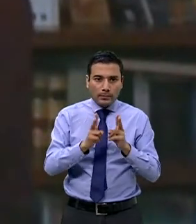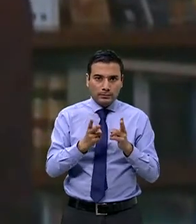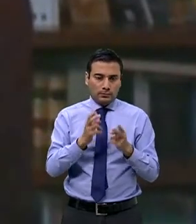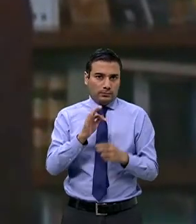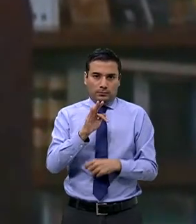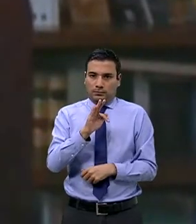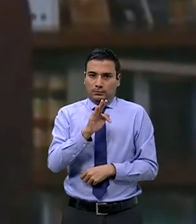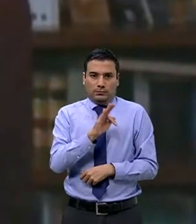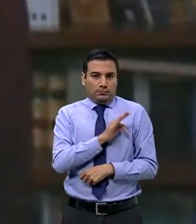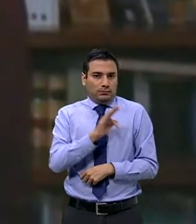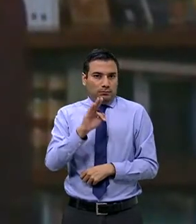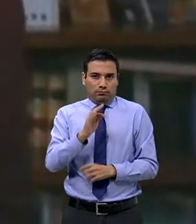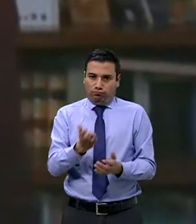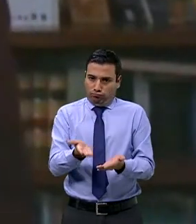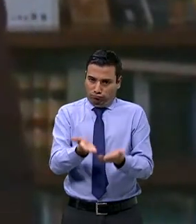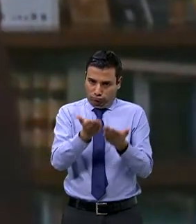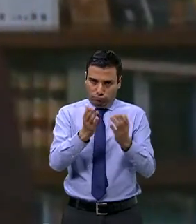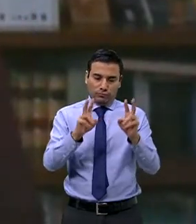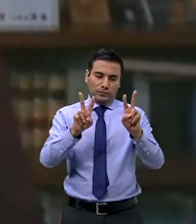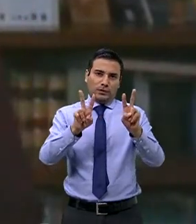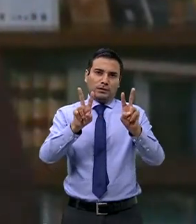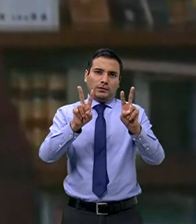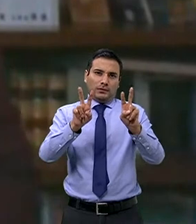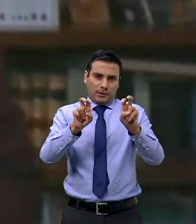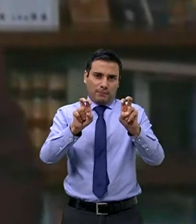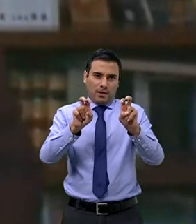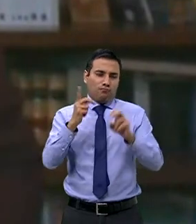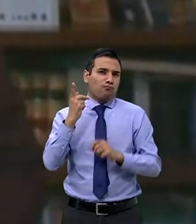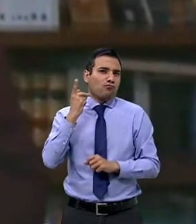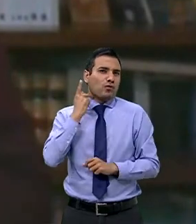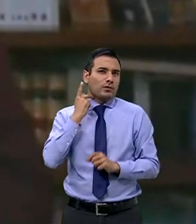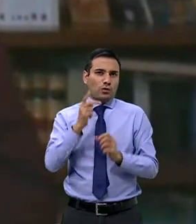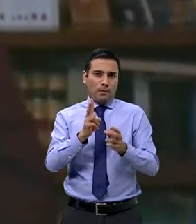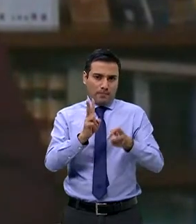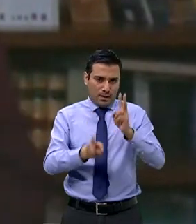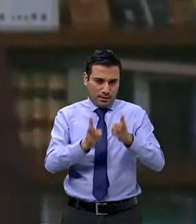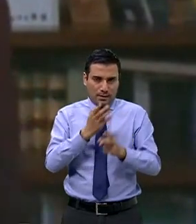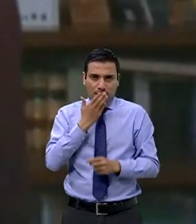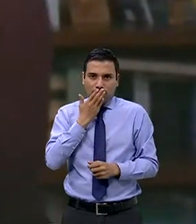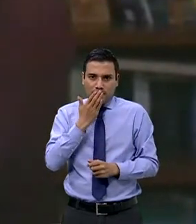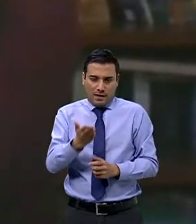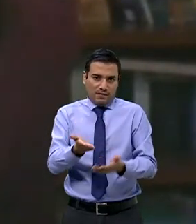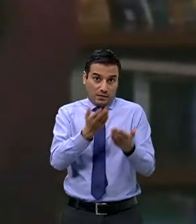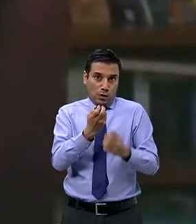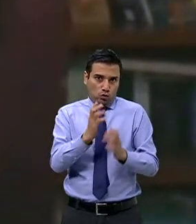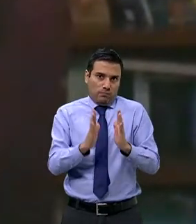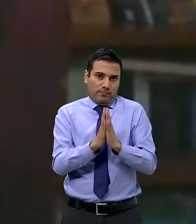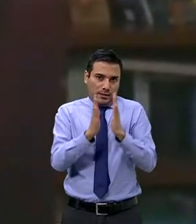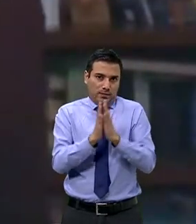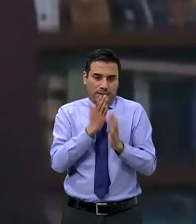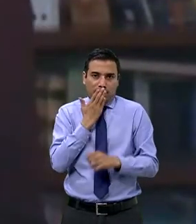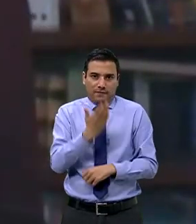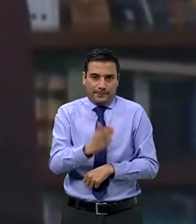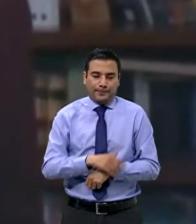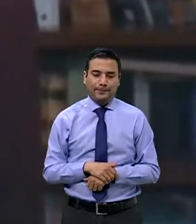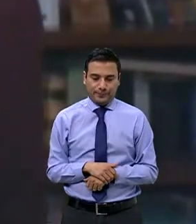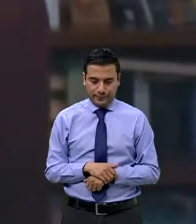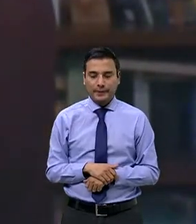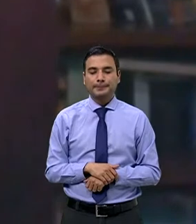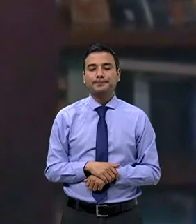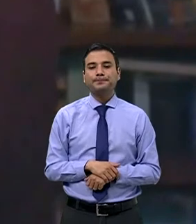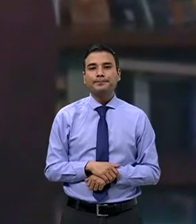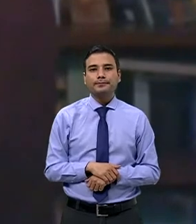apropiara de lo público y de la cosa pública que es parte de la democracia la segunda